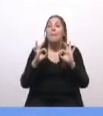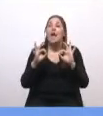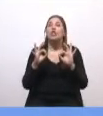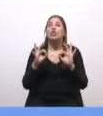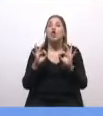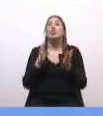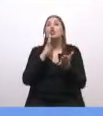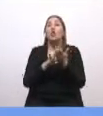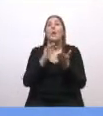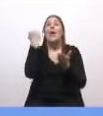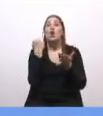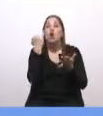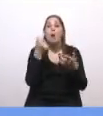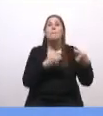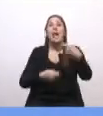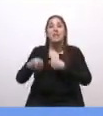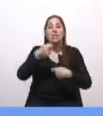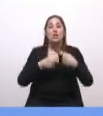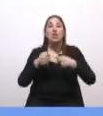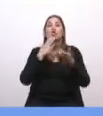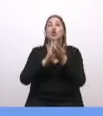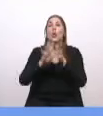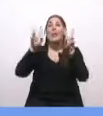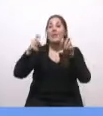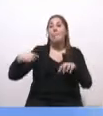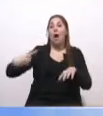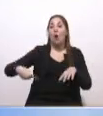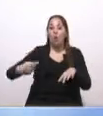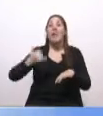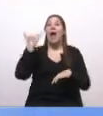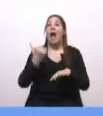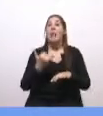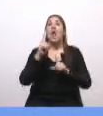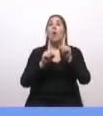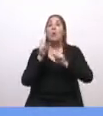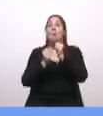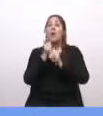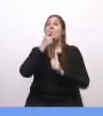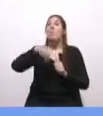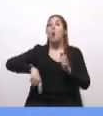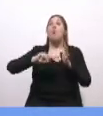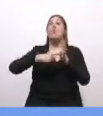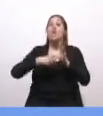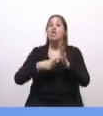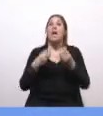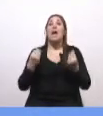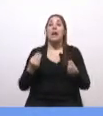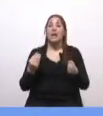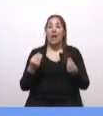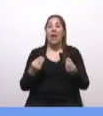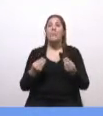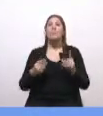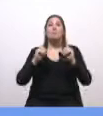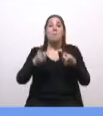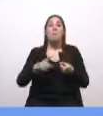esta economía circular respecto de los neumáticos que hay empresas por ejemplo la provincia de buenos aires- que trituran el